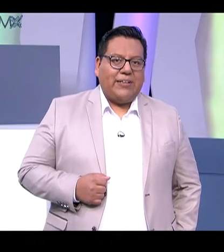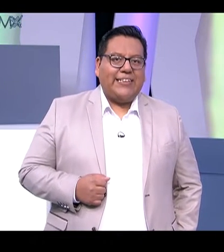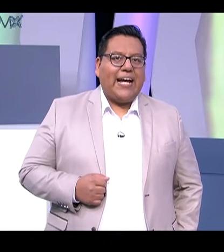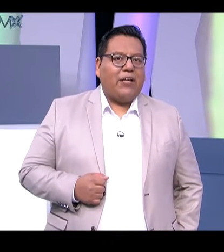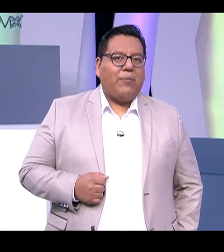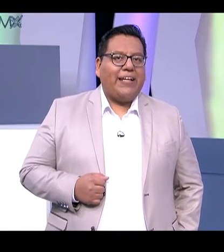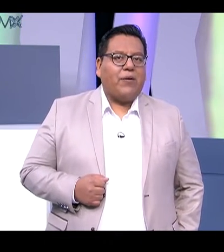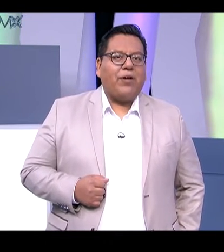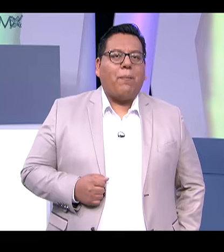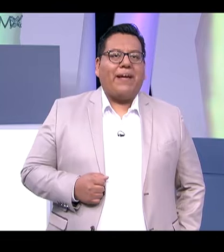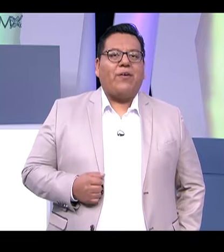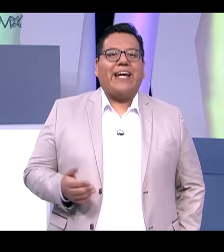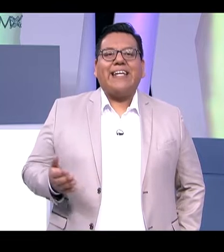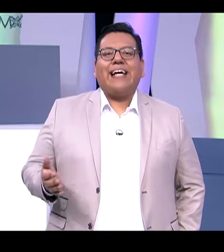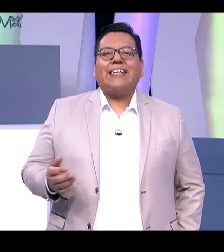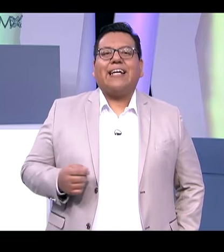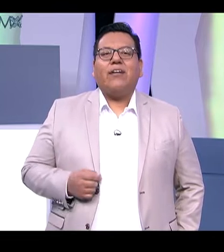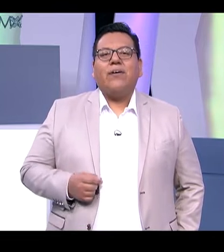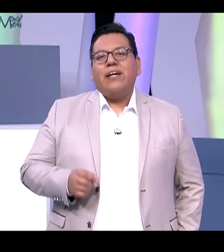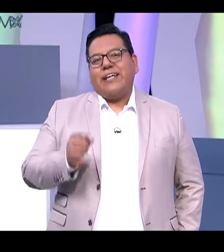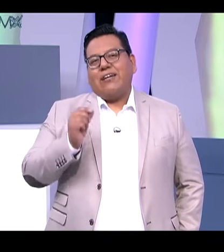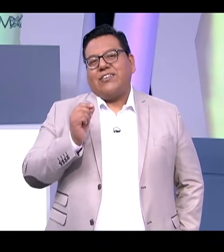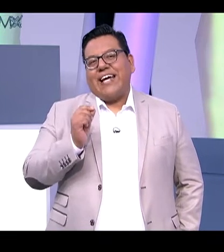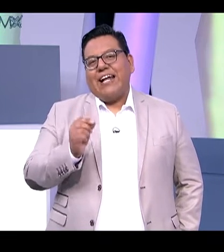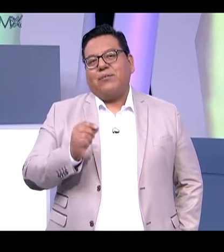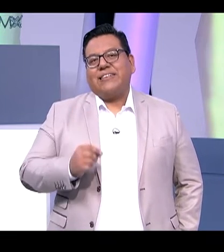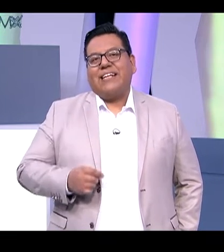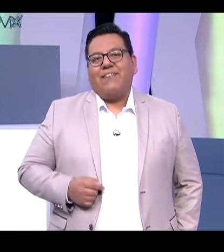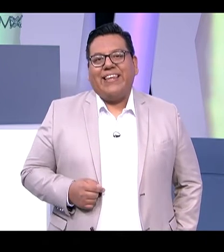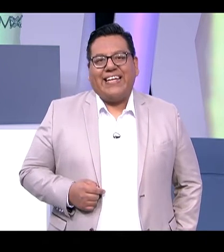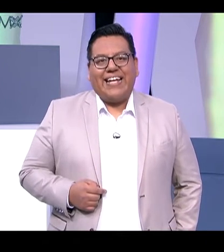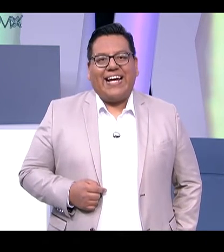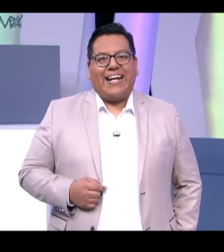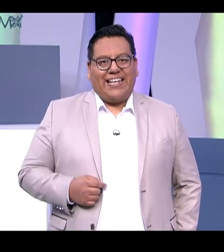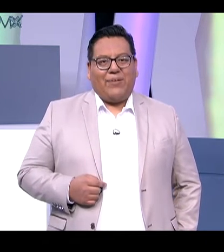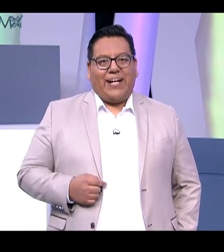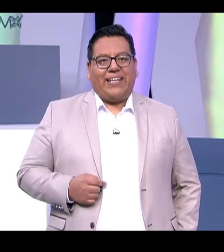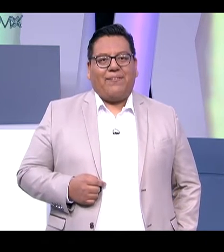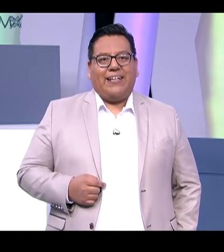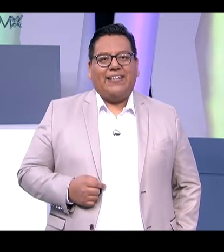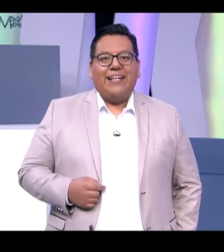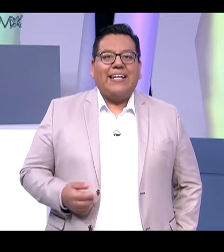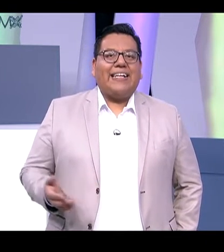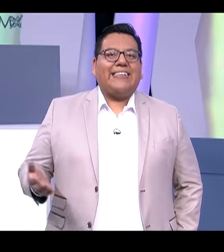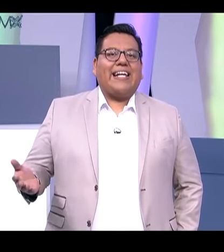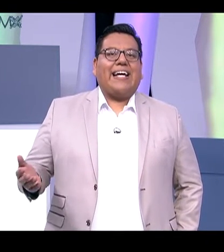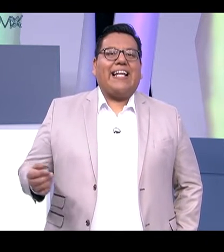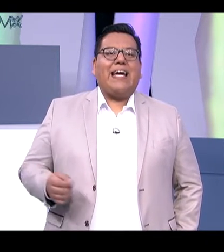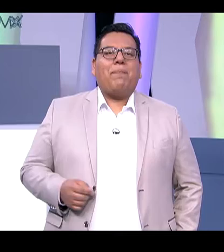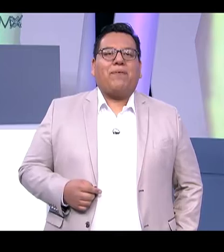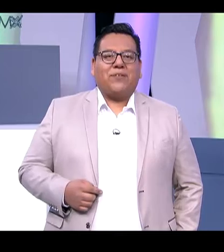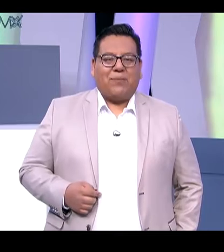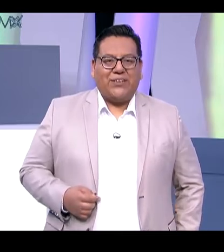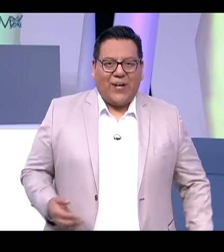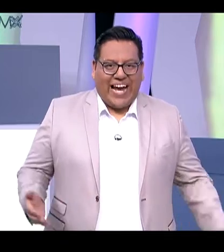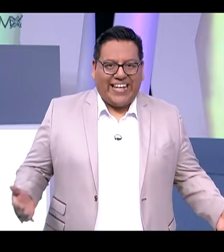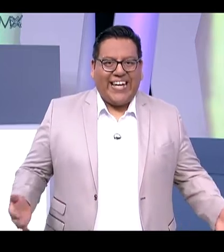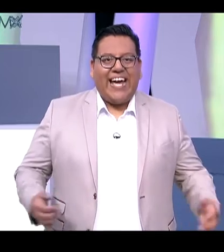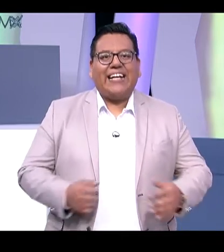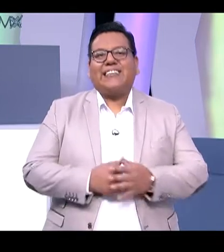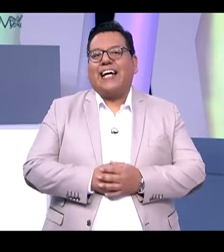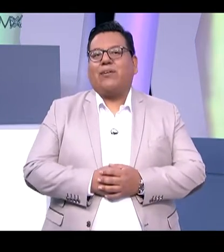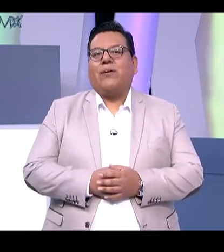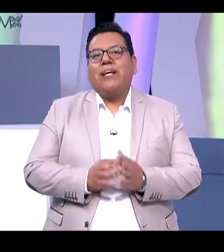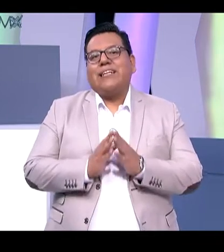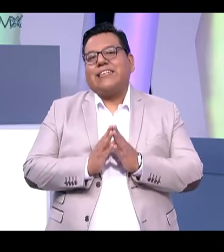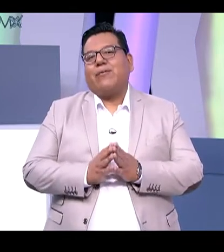noche sintonicen EduByte con mi compañero Enrique Lascano, quien nos traerá lo más relevante de la agenda educativa. Y cierren el día, por supuesto, aquí